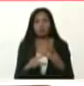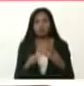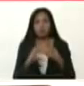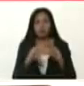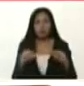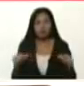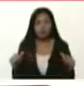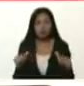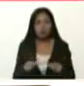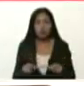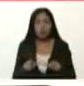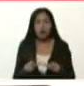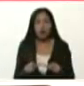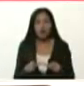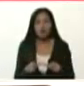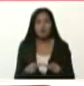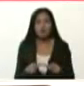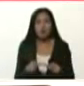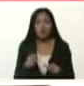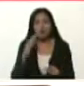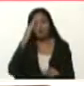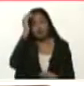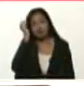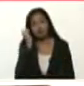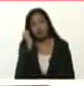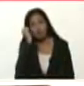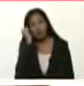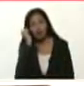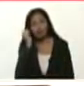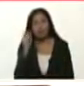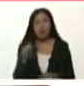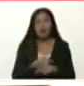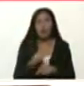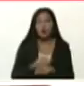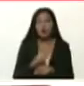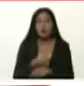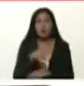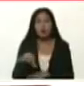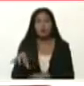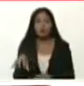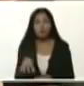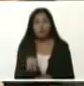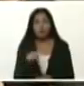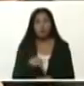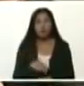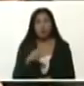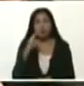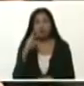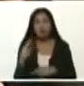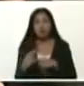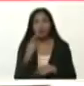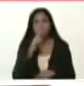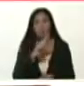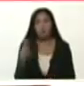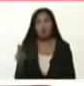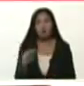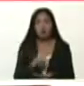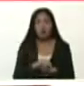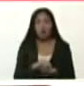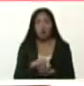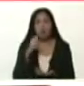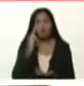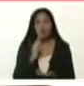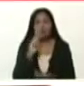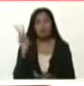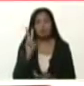Territorio Insular Francisco de Miranda, las gobernaciones de los estados de la República Bolivariana de Venezuela y